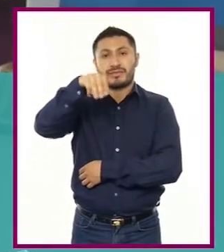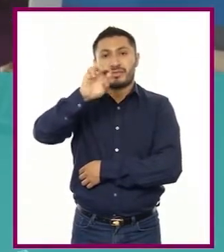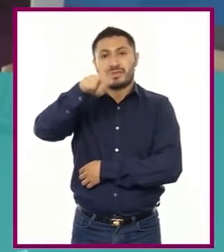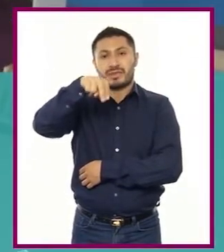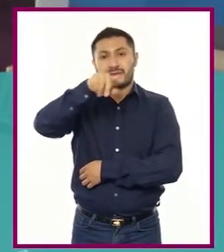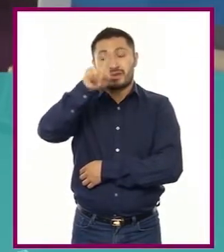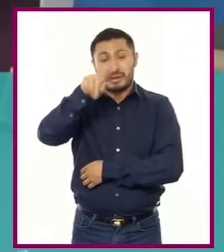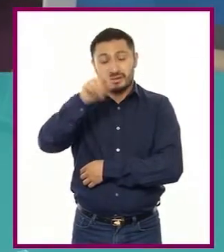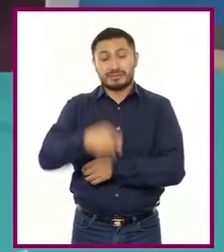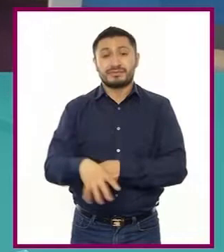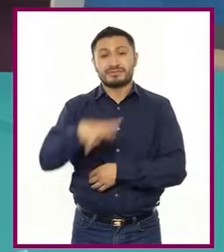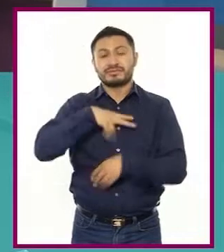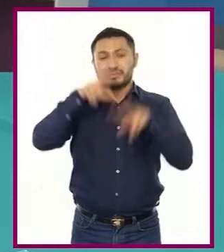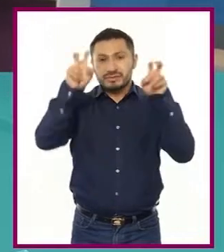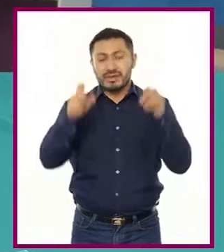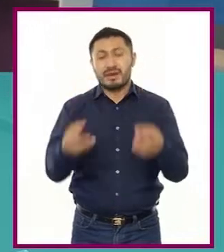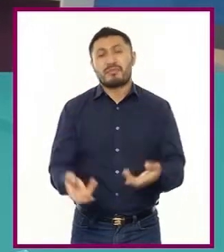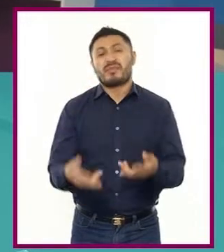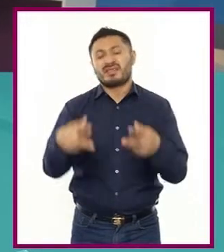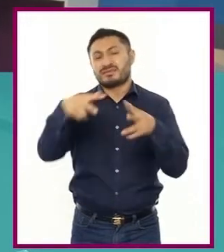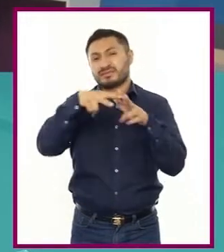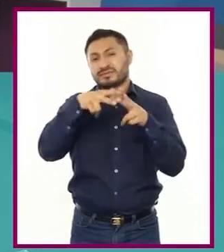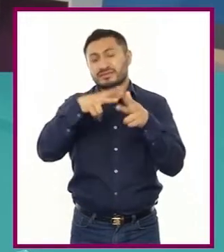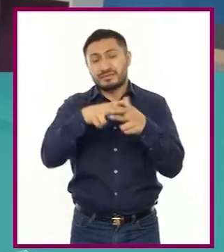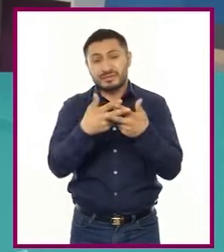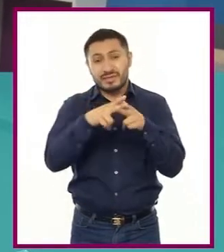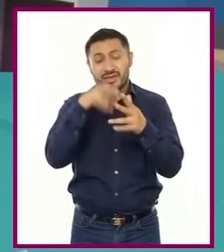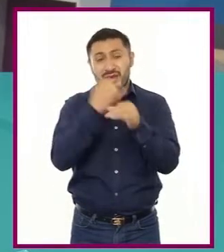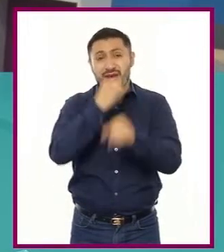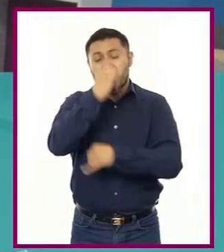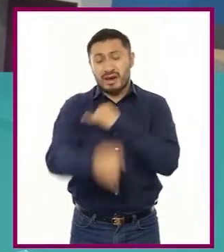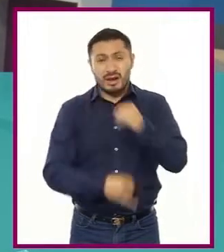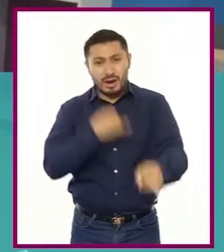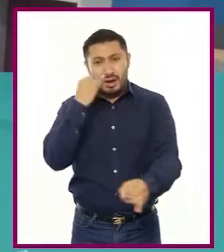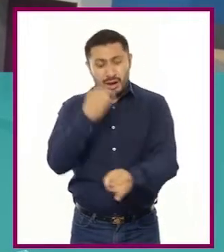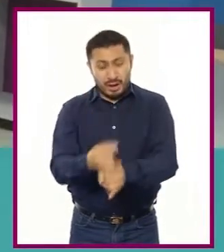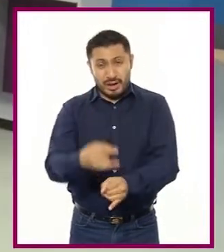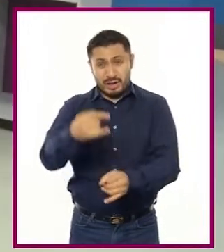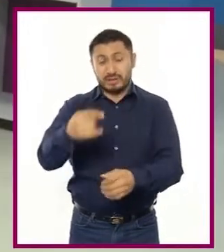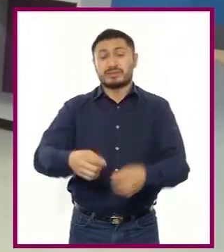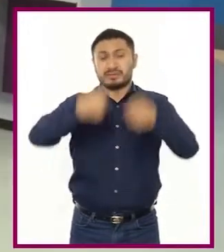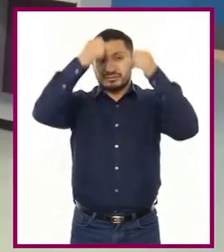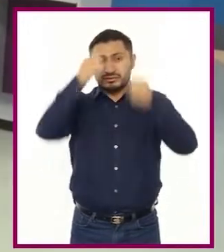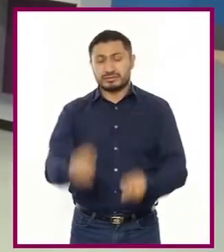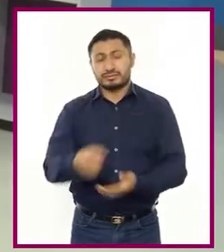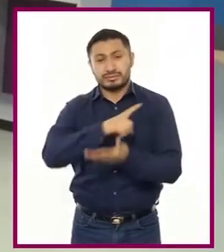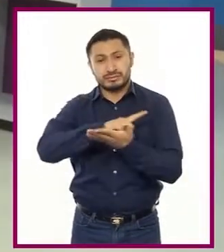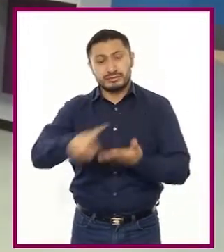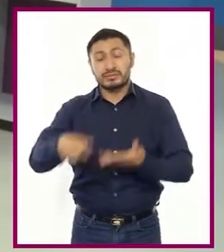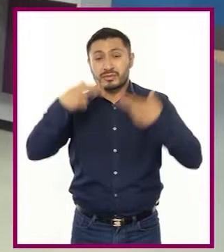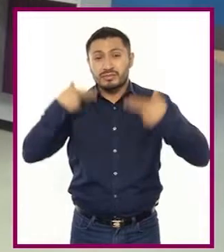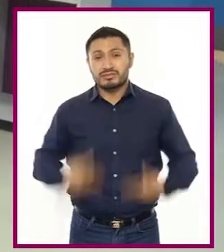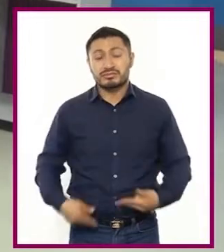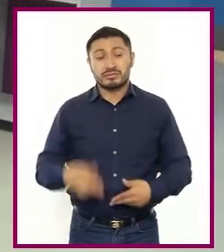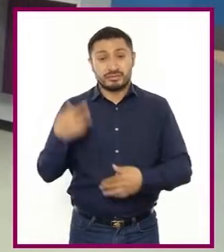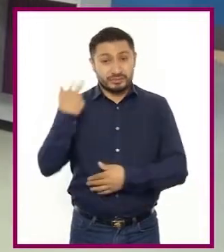los instrumentos internacionales que garantizan los derechos humanos, mismos de los que haremos una